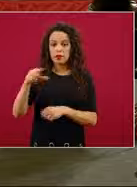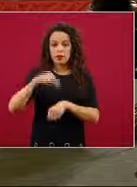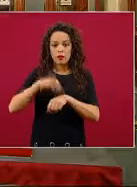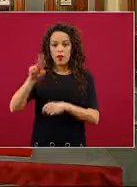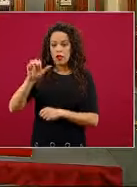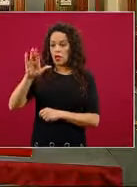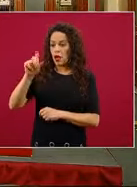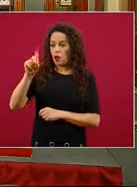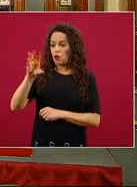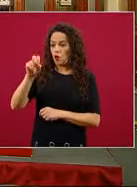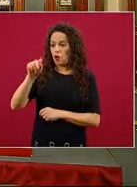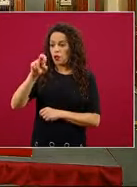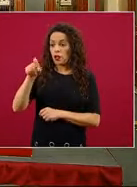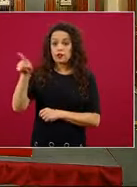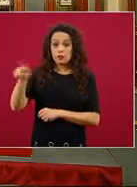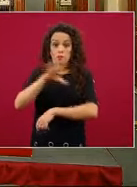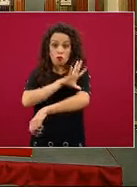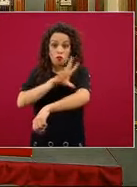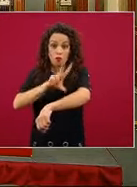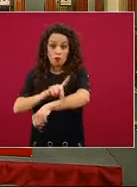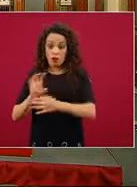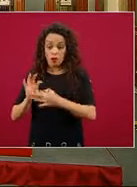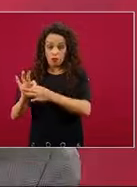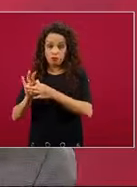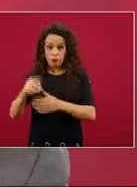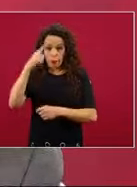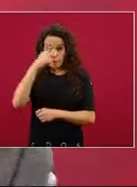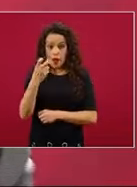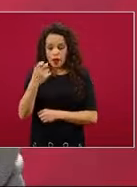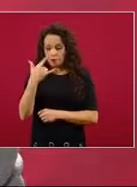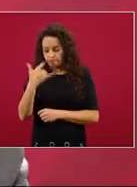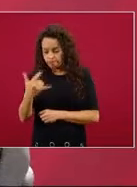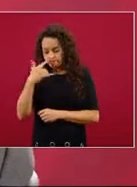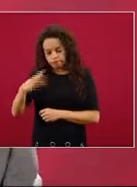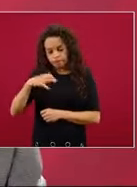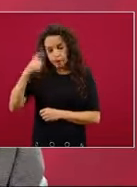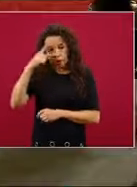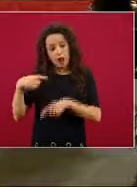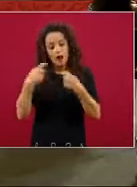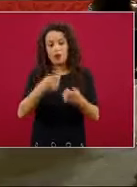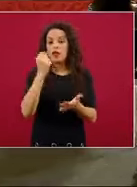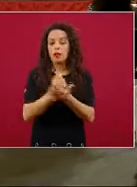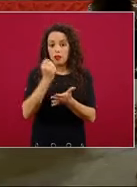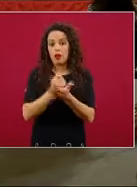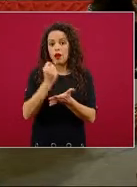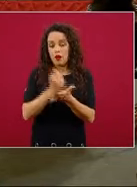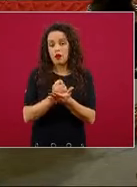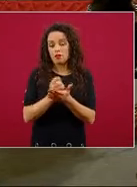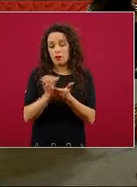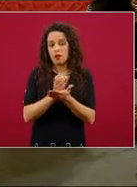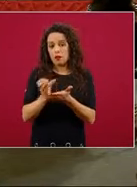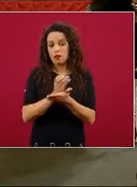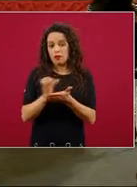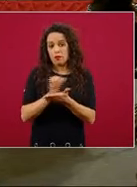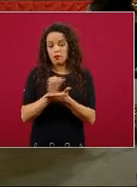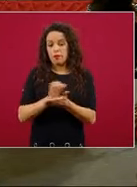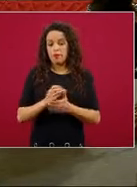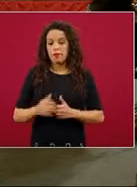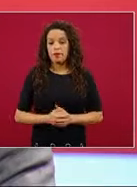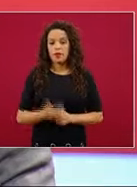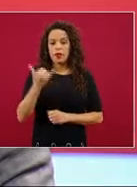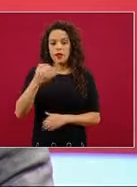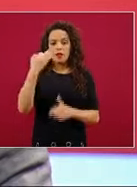ha estado coordinando estos esfuerzos. Y tenemos pendiente en una sesión específica invitar a